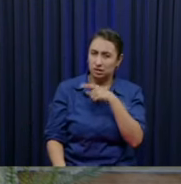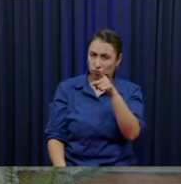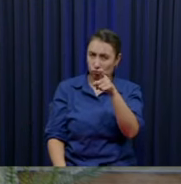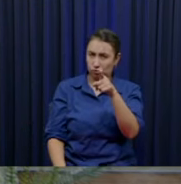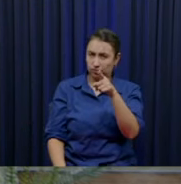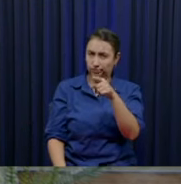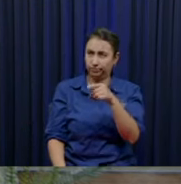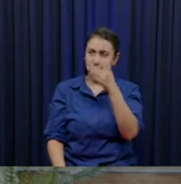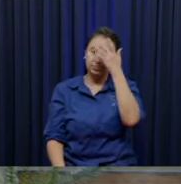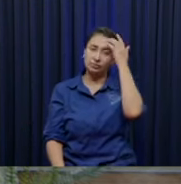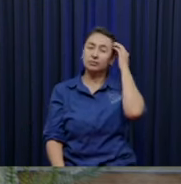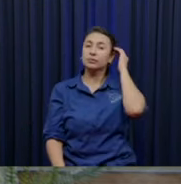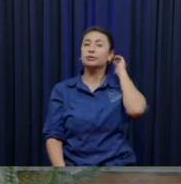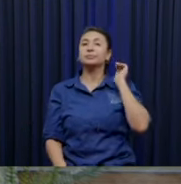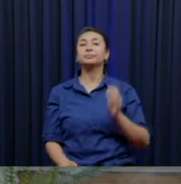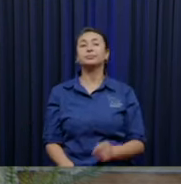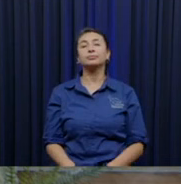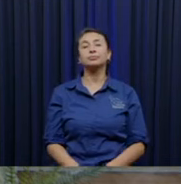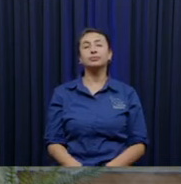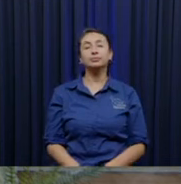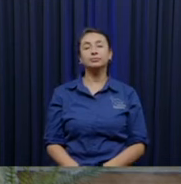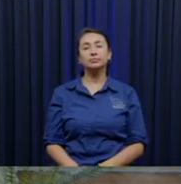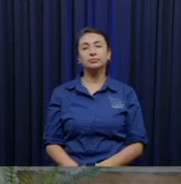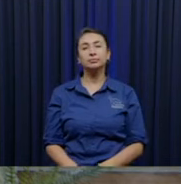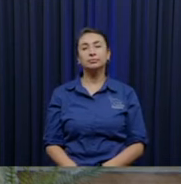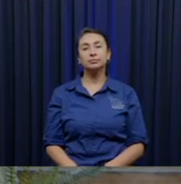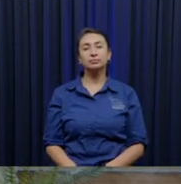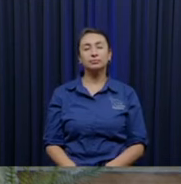arpista. Y viene la profecía.